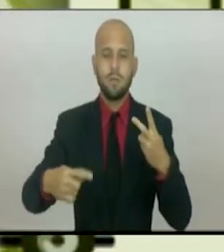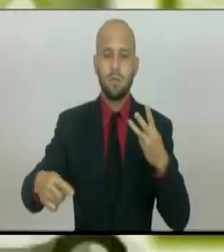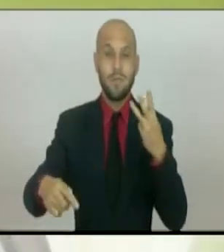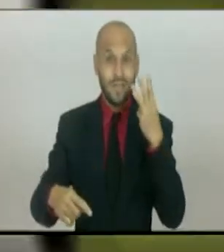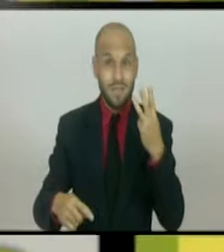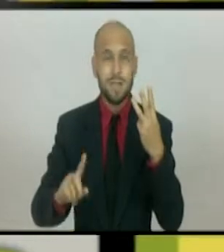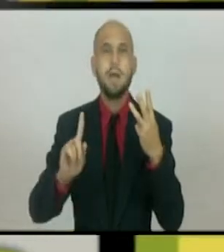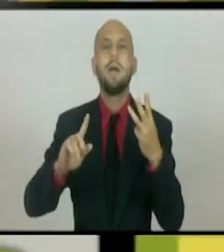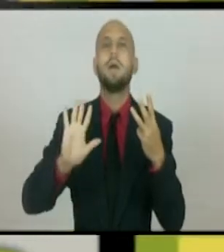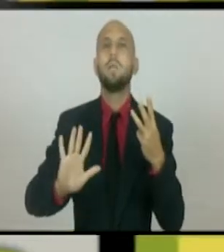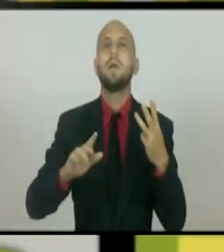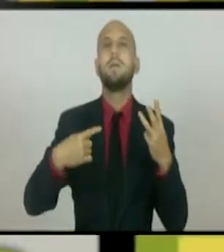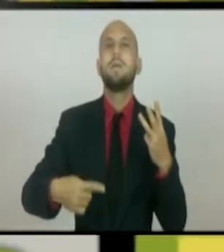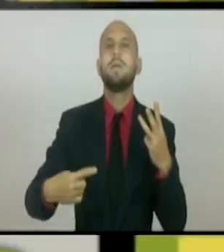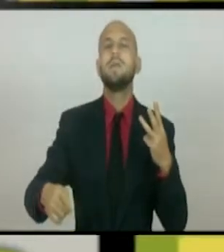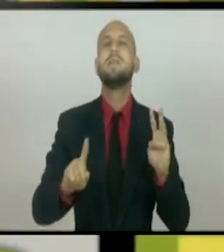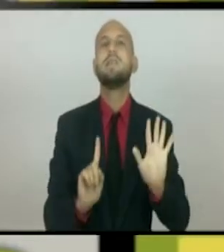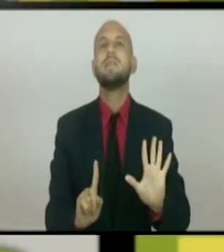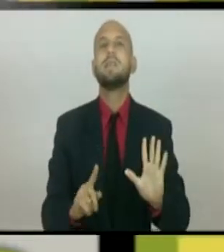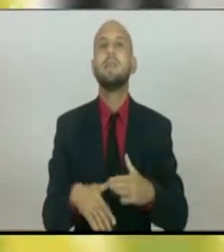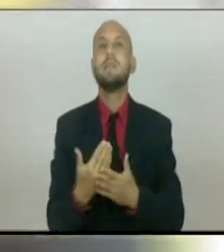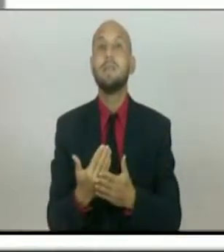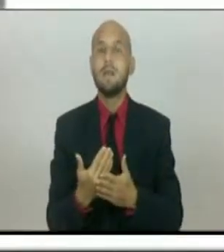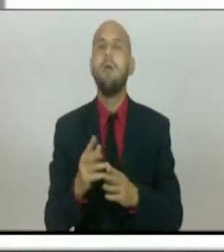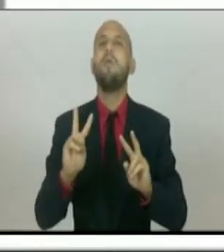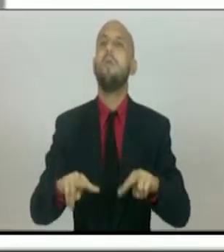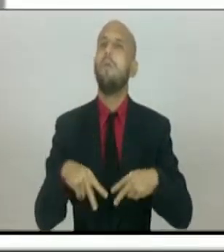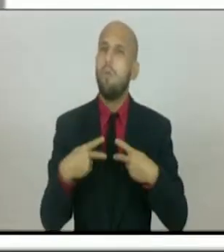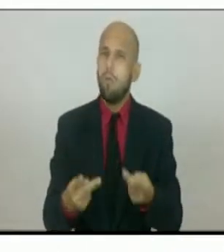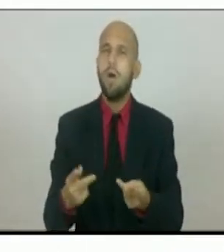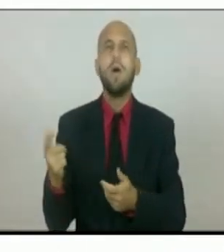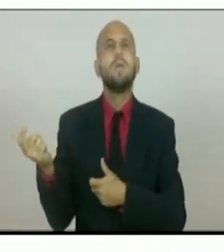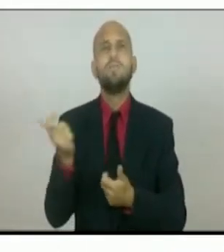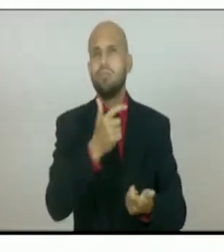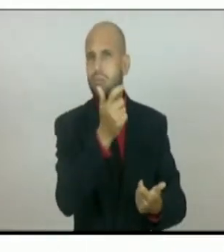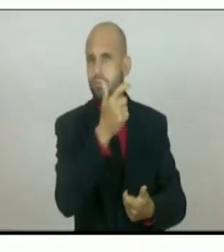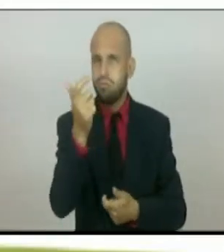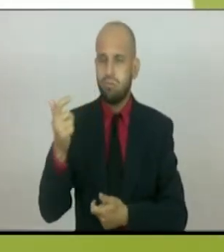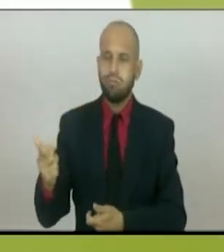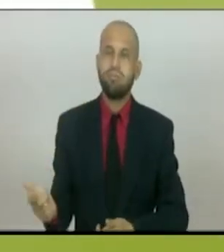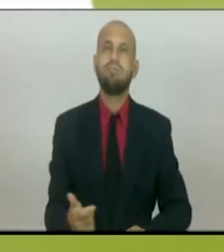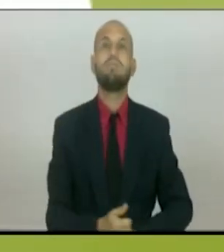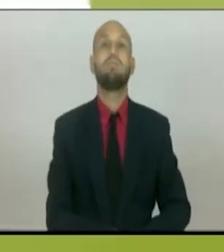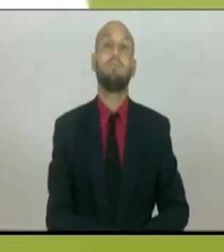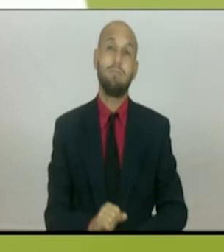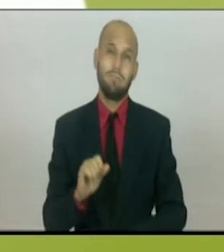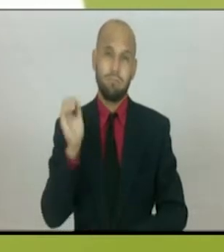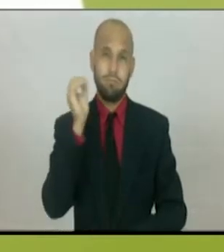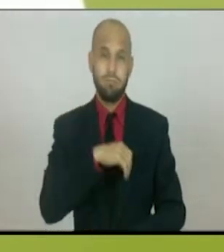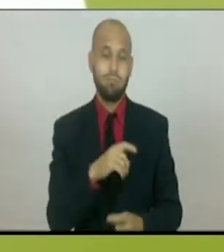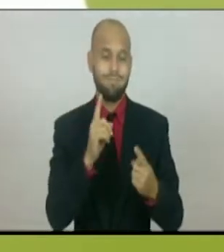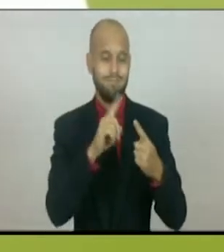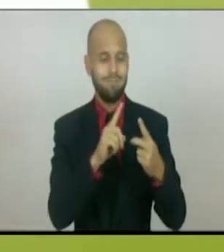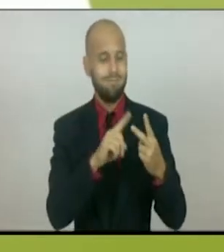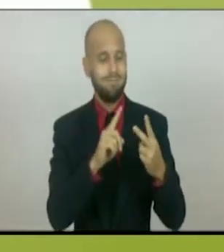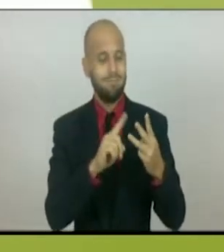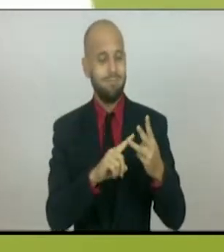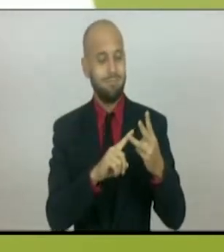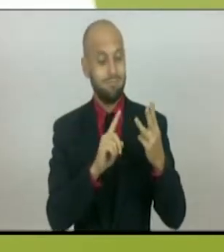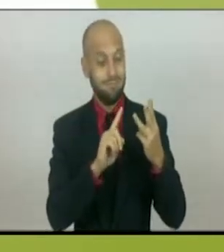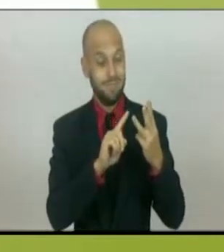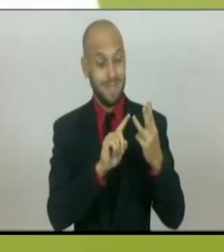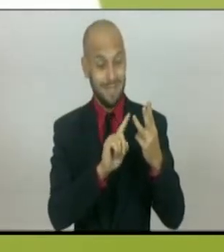para eliminar aquel mosquito que pueda haber escapado de esas tres primeras fumigaciones. Tratar